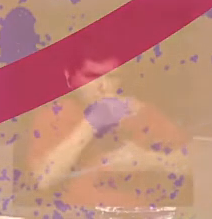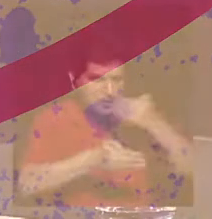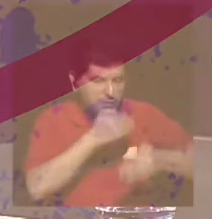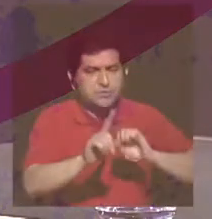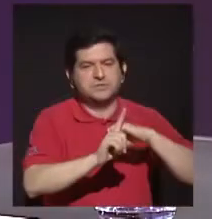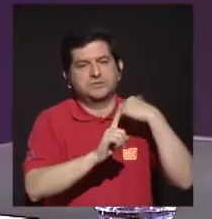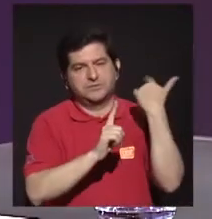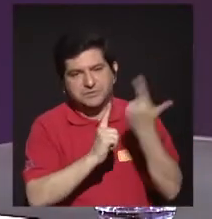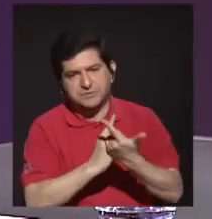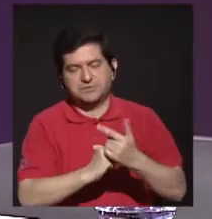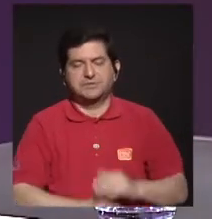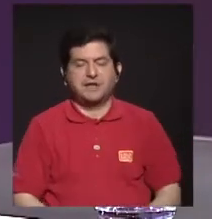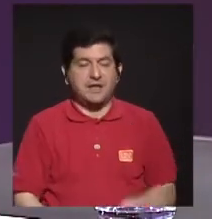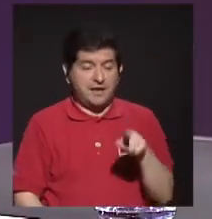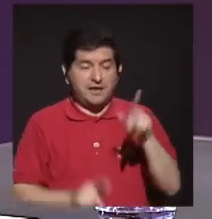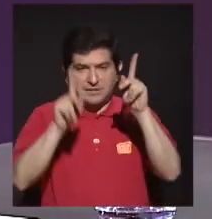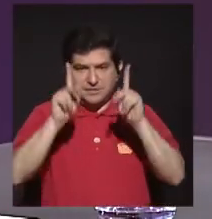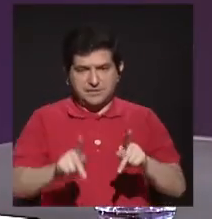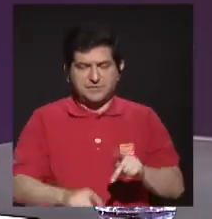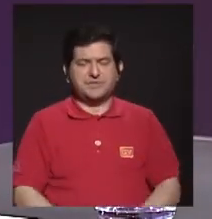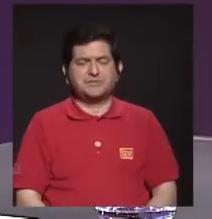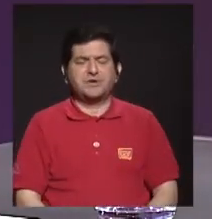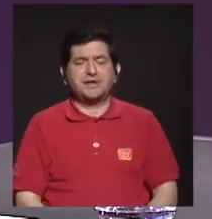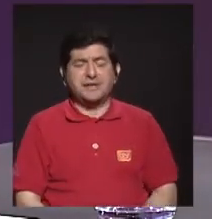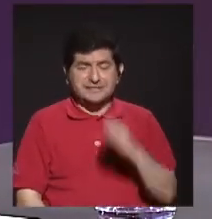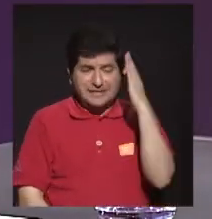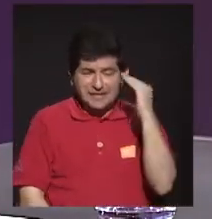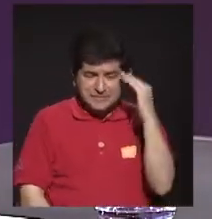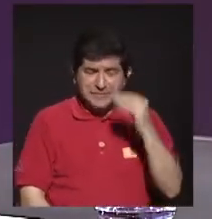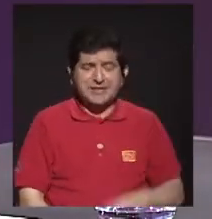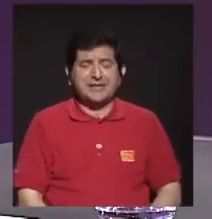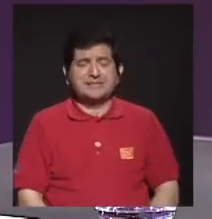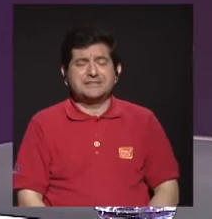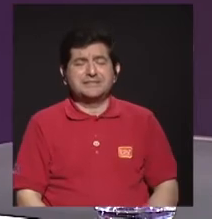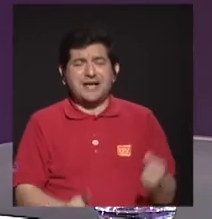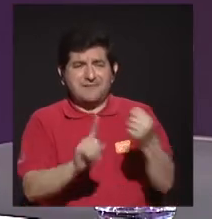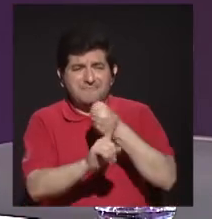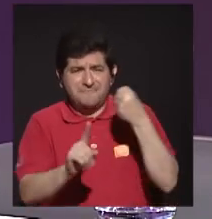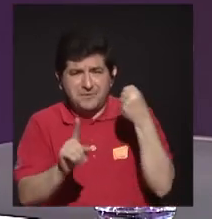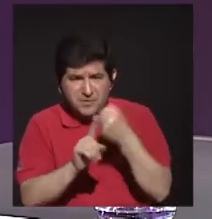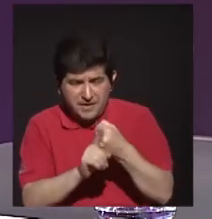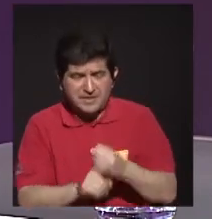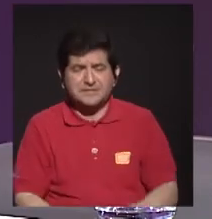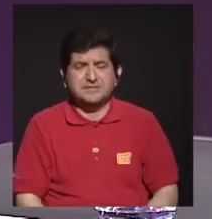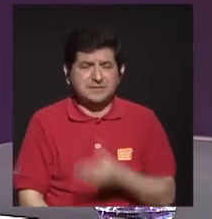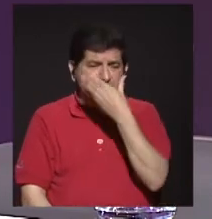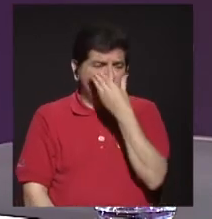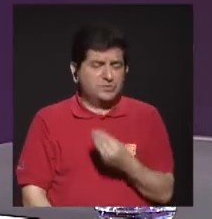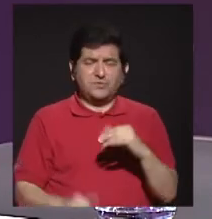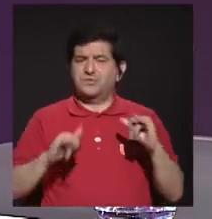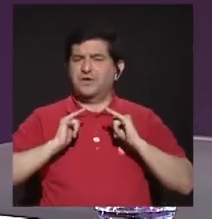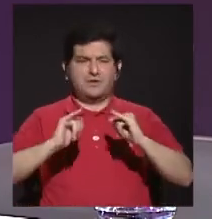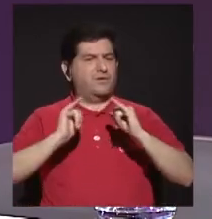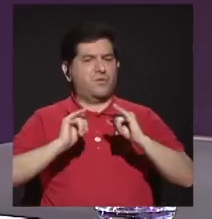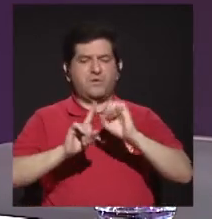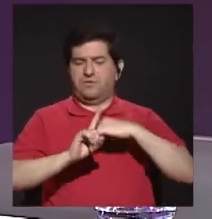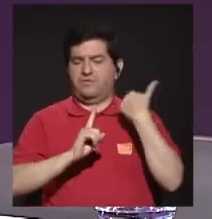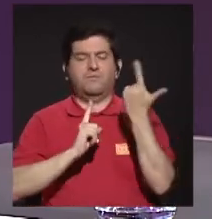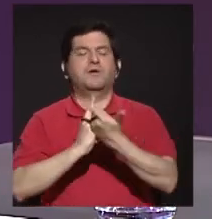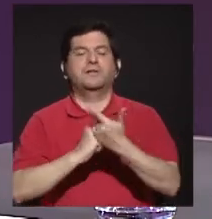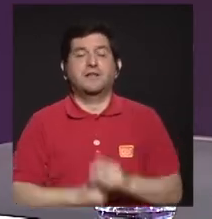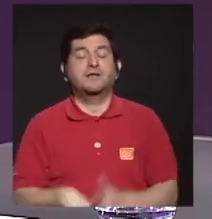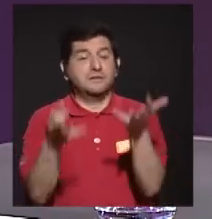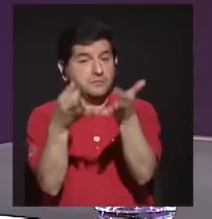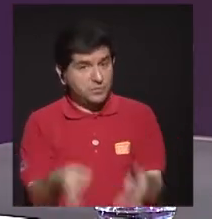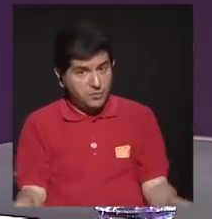social. Entonces ellas viven, sufren la violencia de la inequidad social. Y en ese sentido es